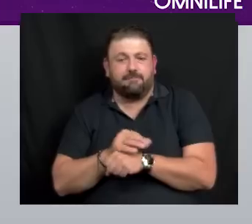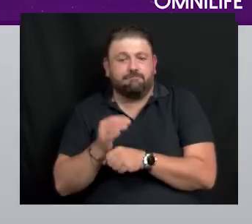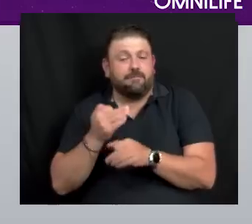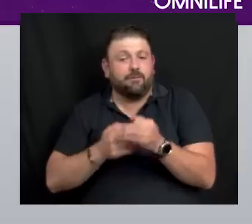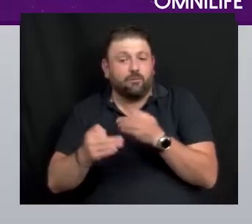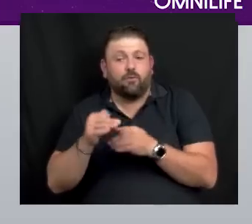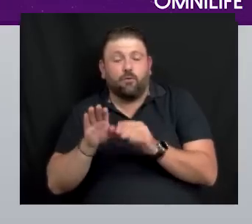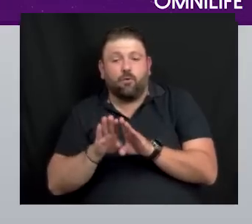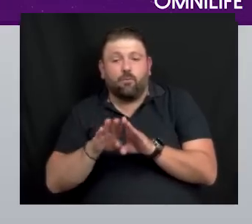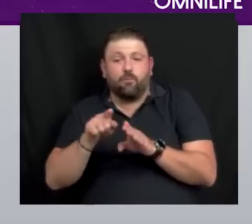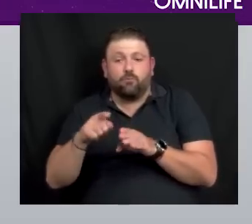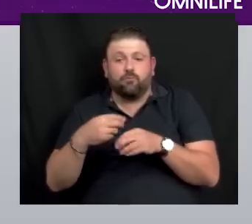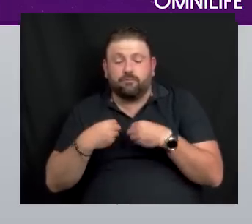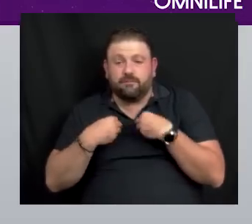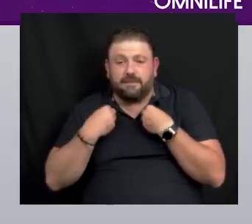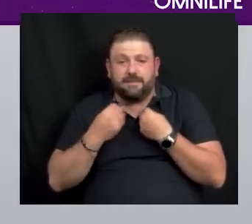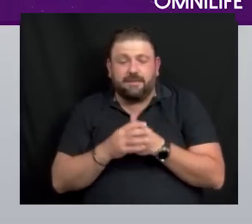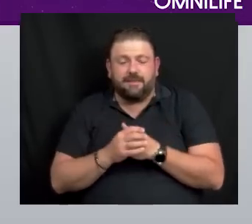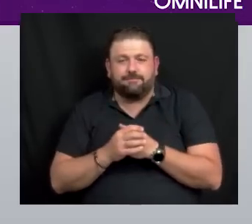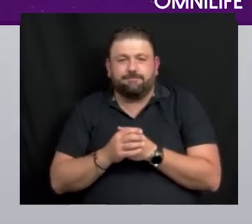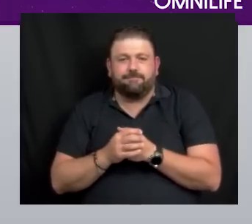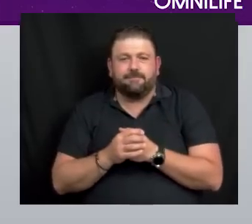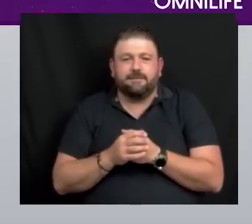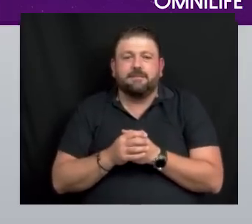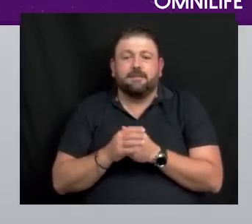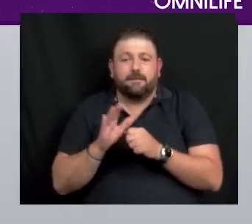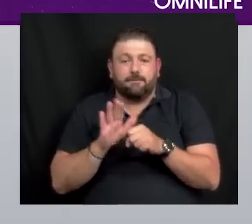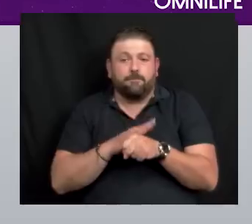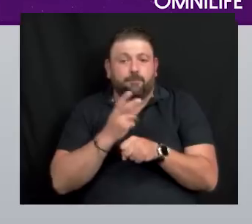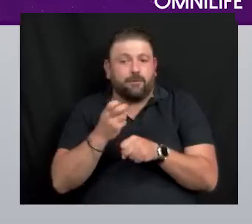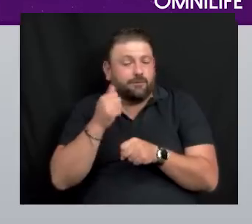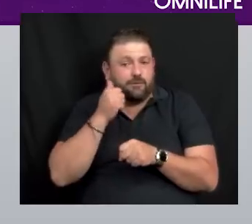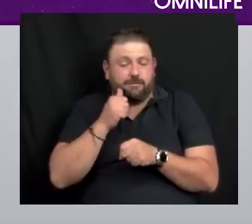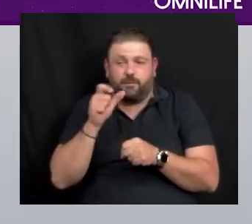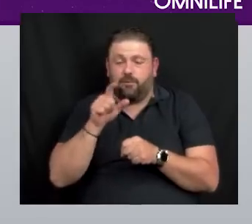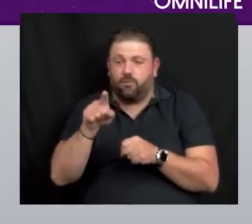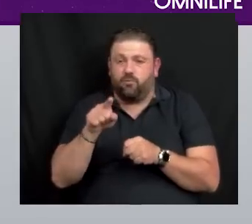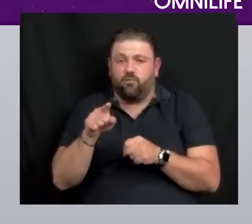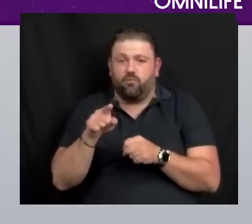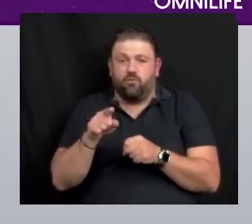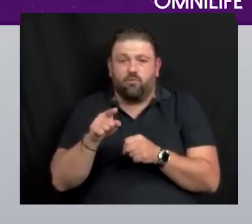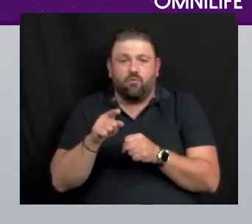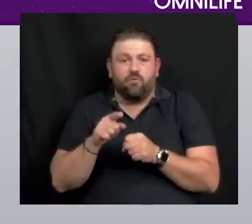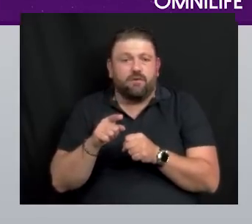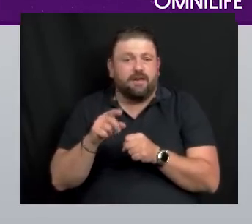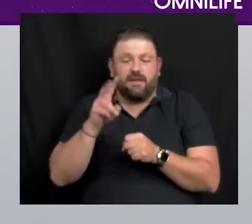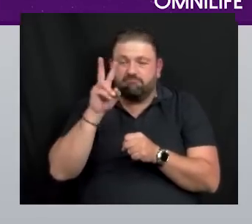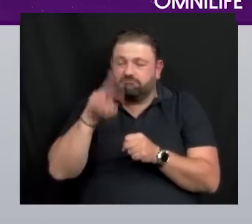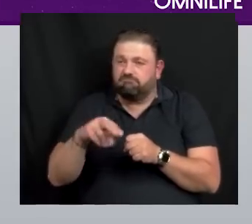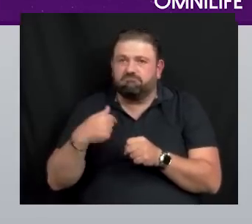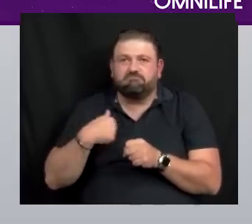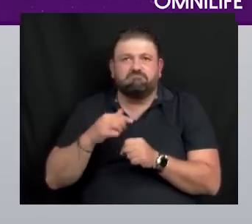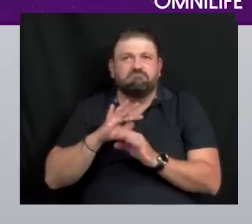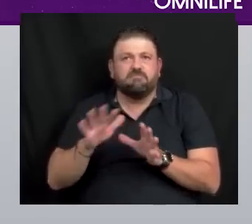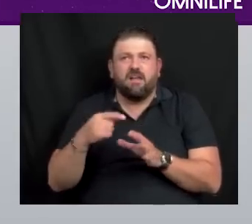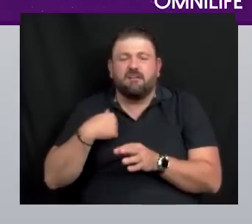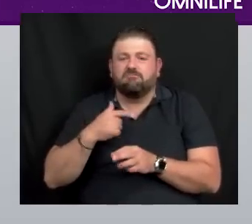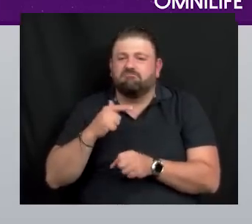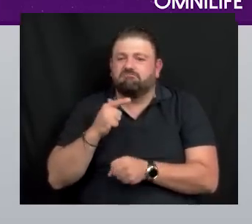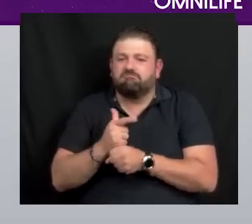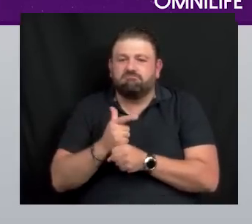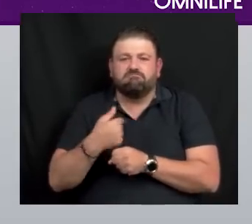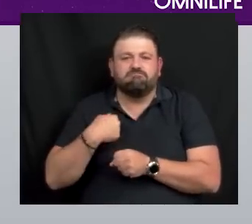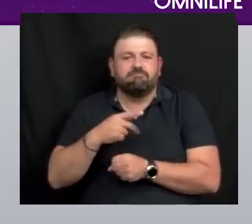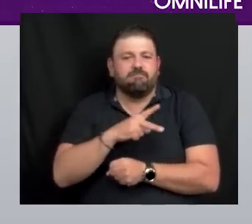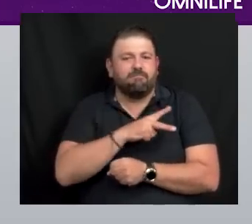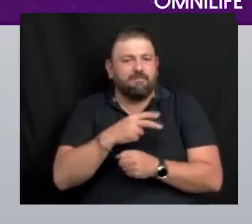empresario OmniLife, como ya no es traigo puesta la camiseta, uh-huh. Ya es esto es mi vida, esto es lo que yo hago, esto es lo que me